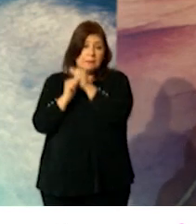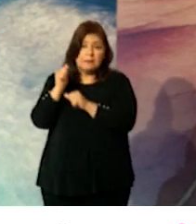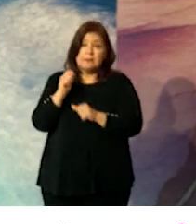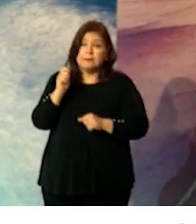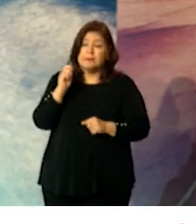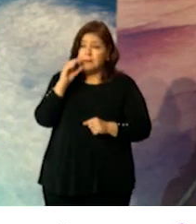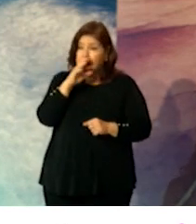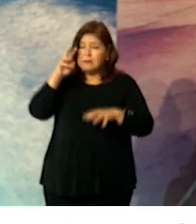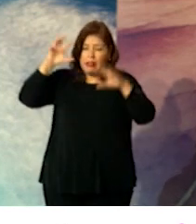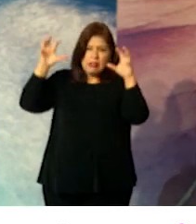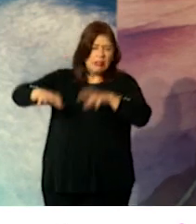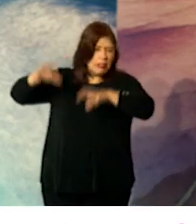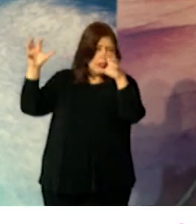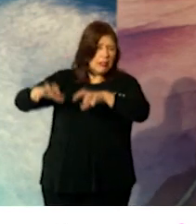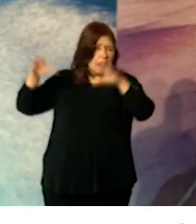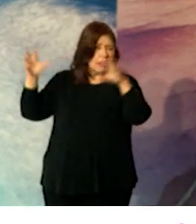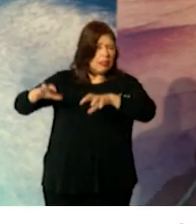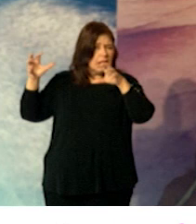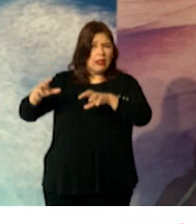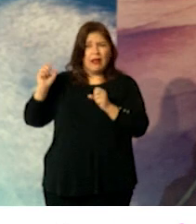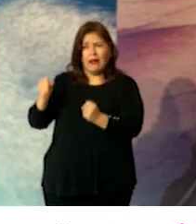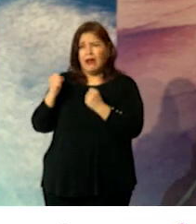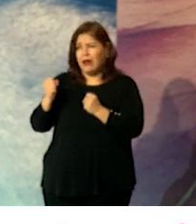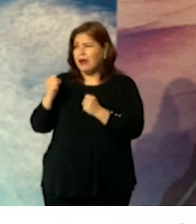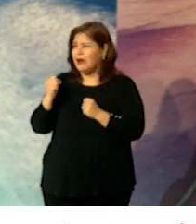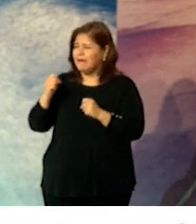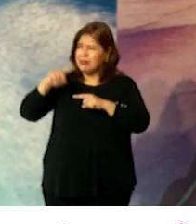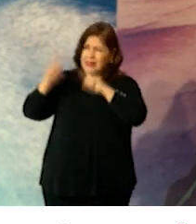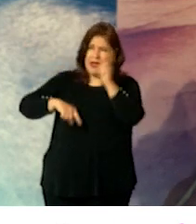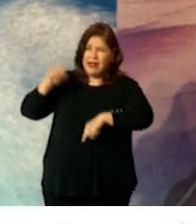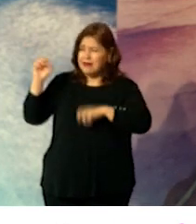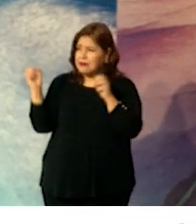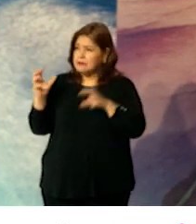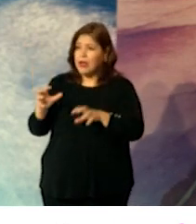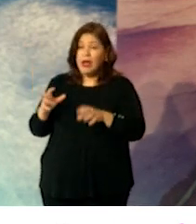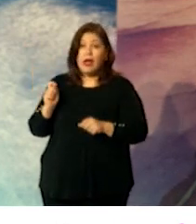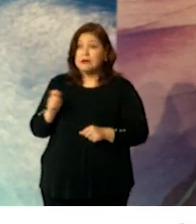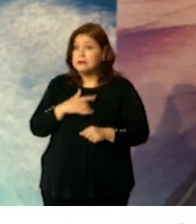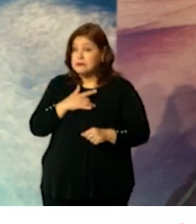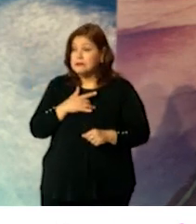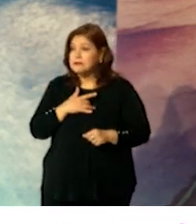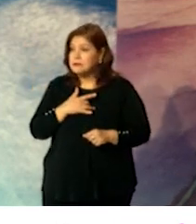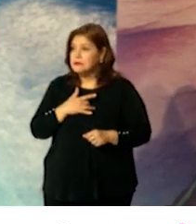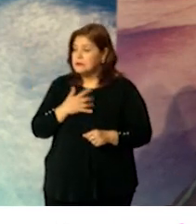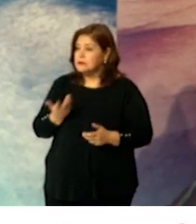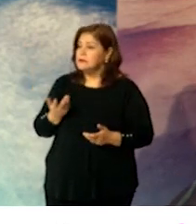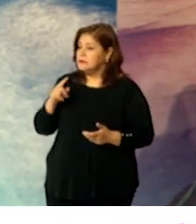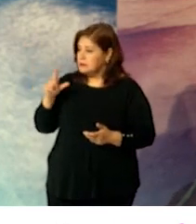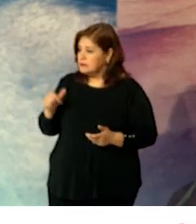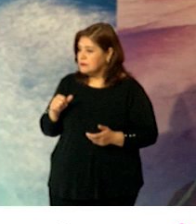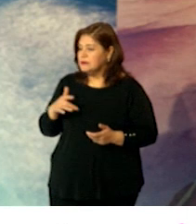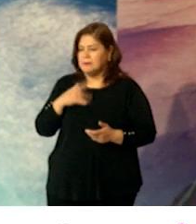semejante aguacero, semejante tormenta, estamos todos locos. Entonces, y la persona que puso el X